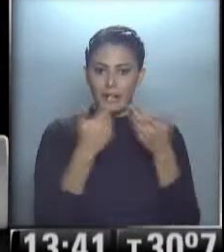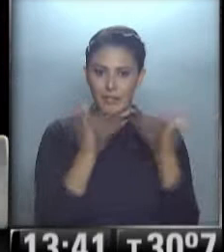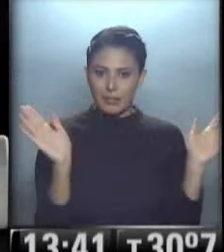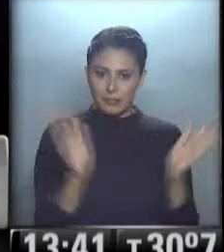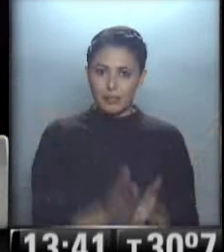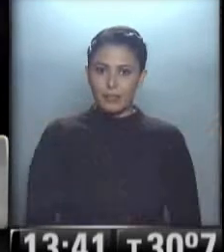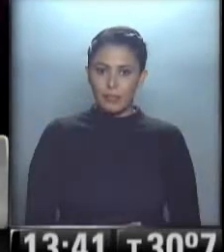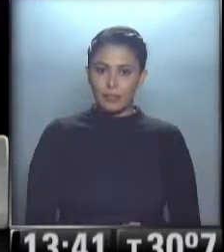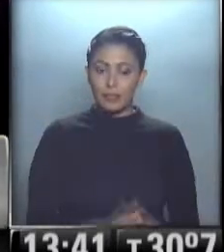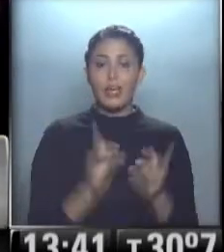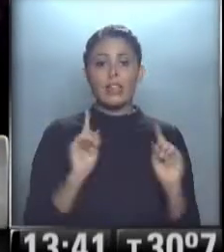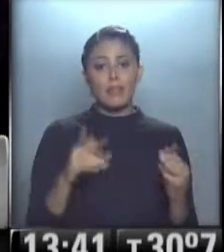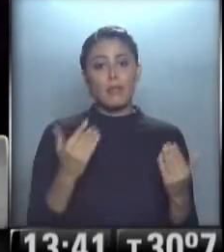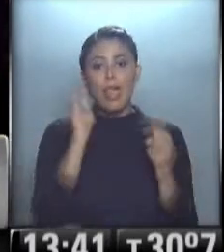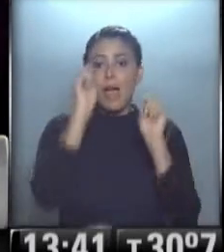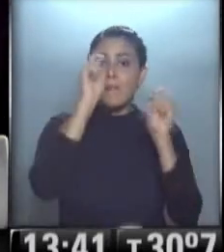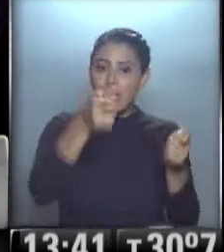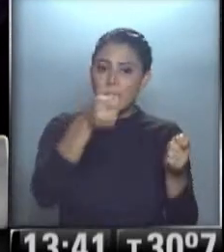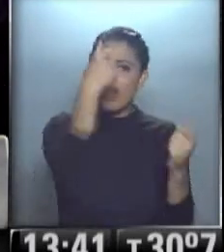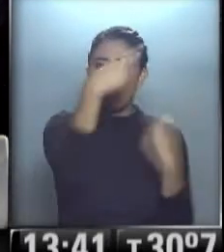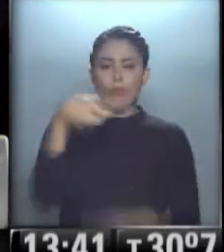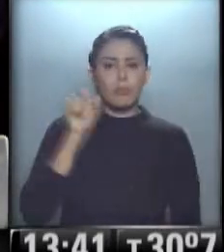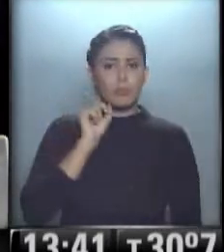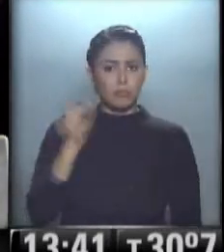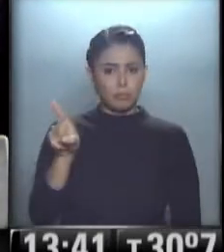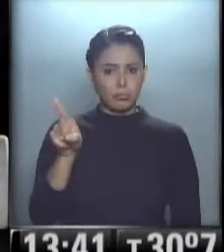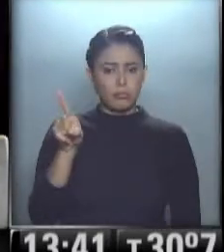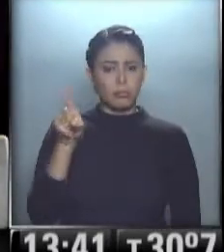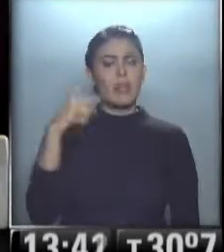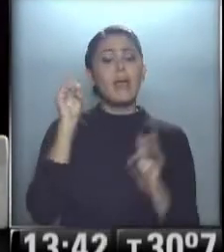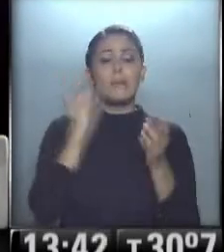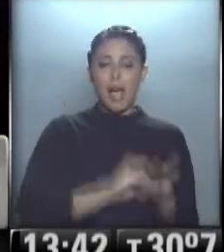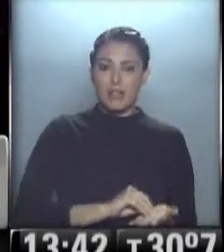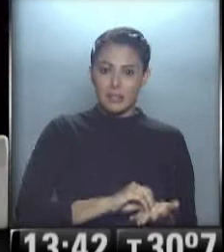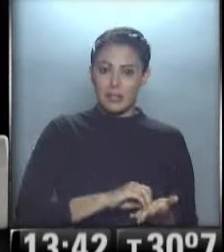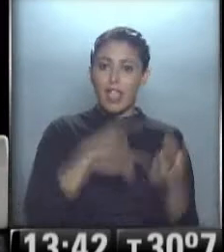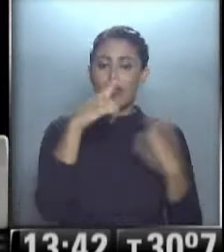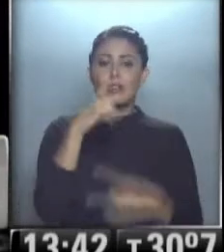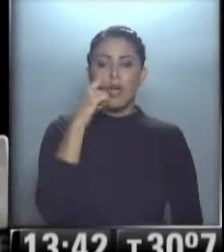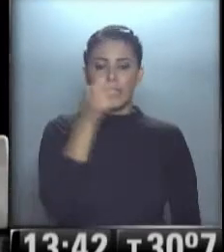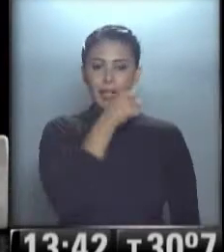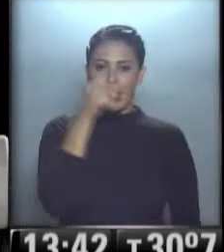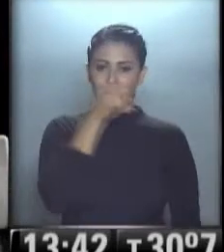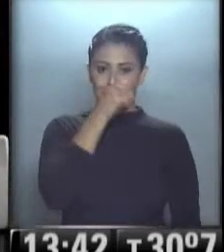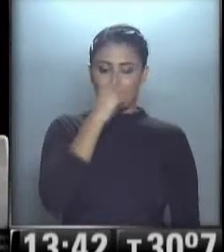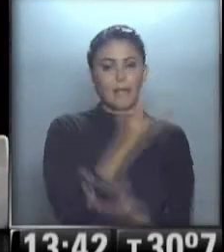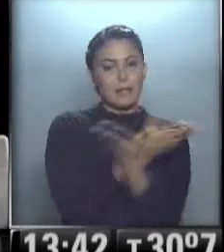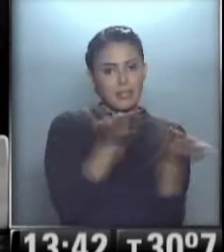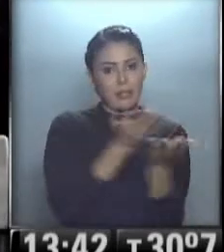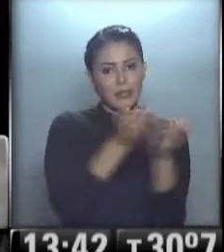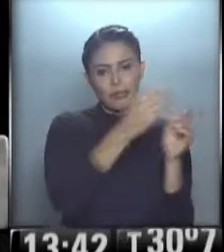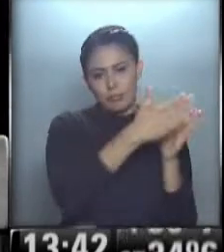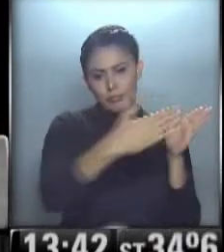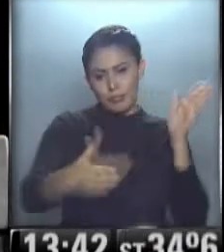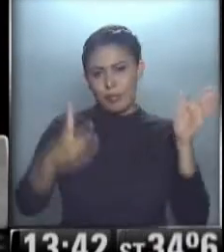no solamente se puede visitar un montón de objetos personales que componen la muestra, sino que además de distintos cantantes que van a seguir presentándose durante todo el